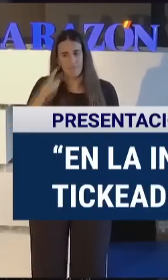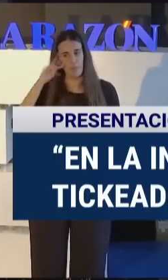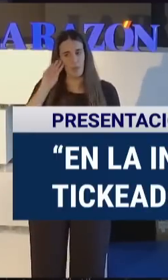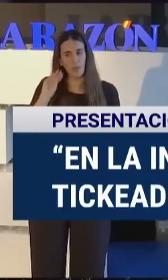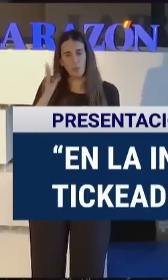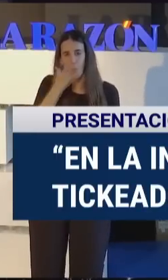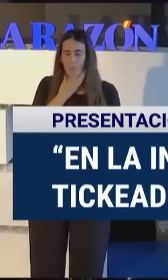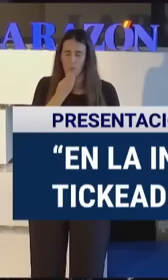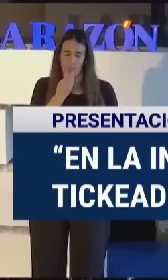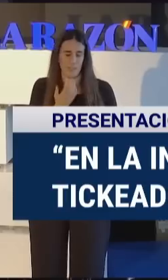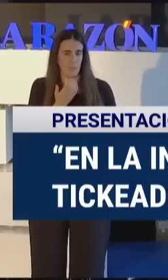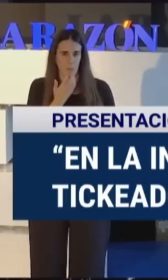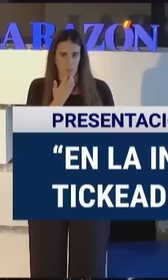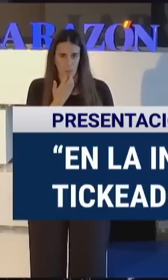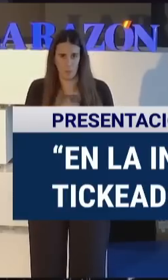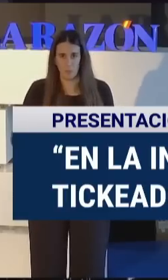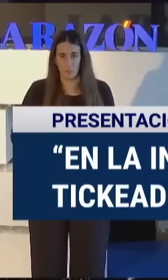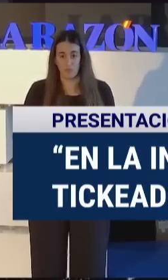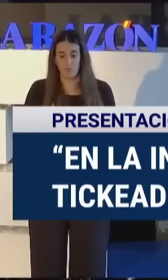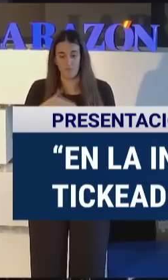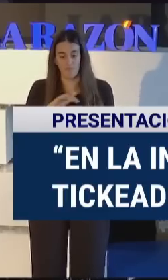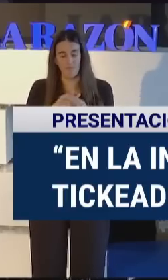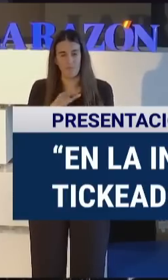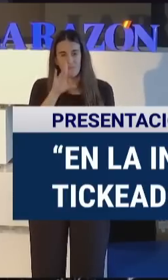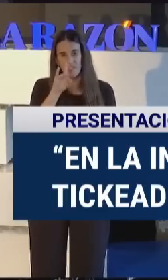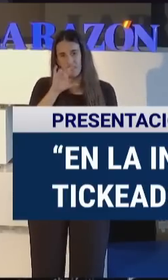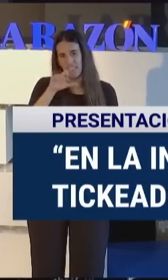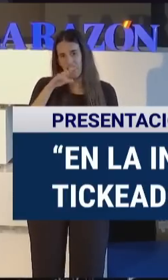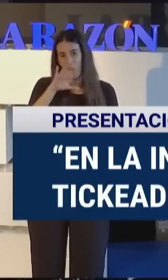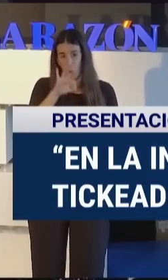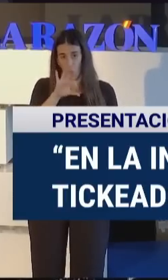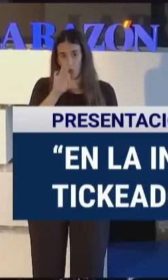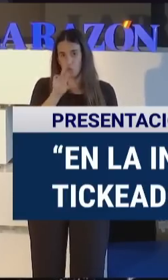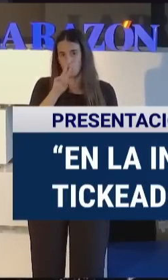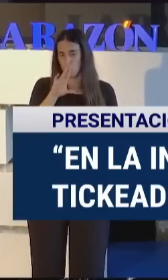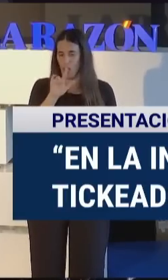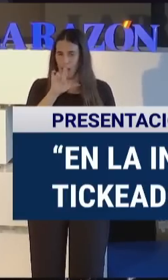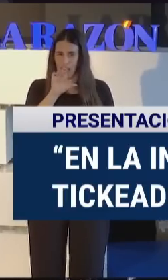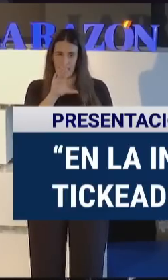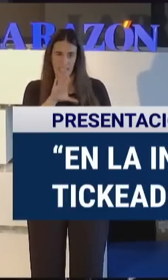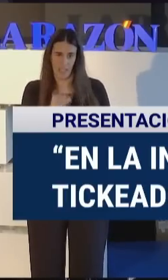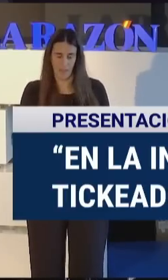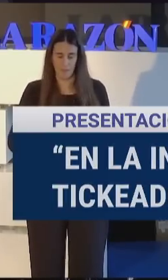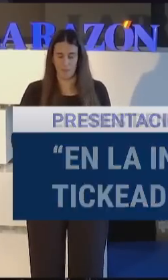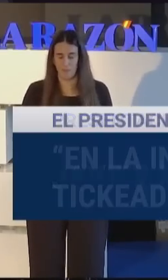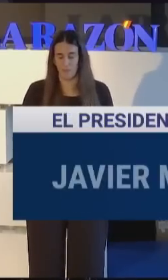por ejemplo, el de mi amigo Diego Zucalesca. Por ejemplo,